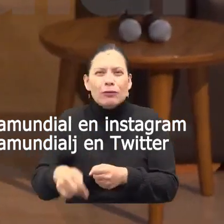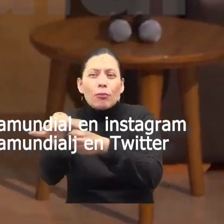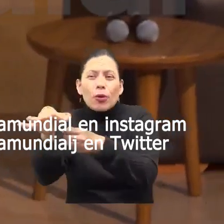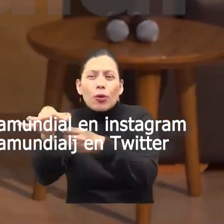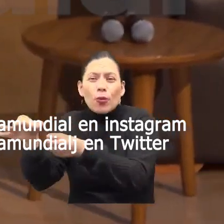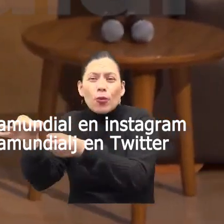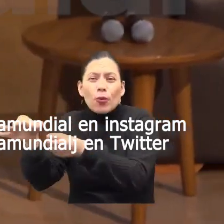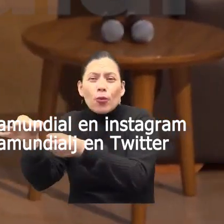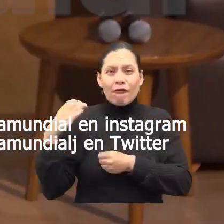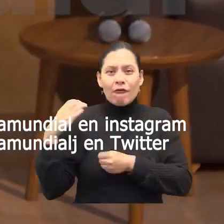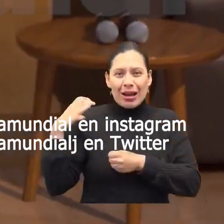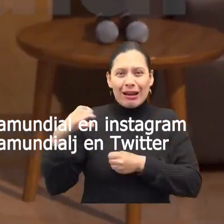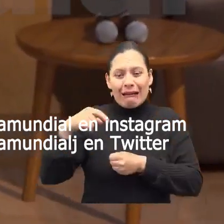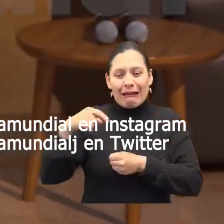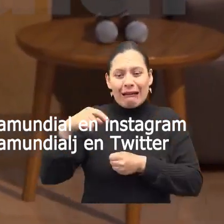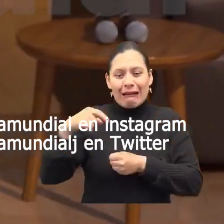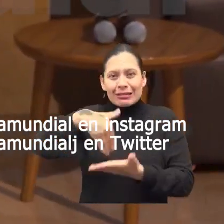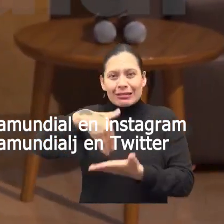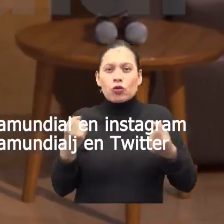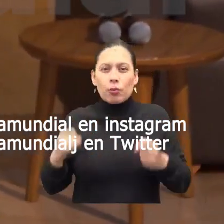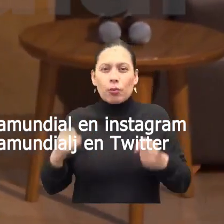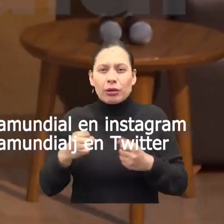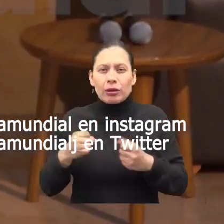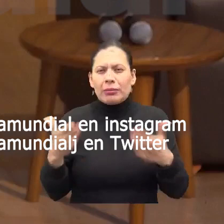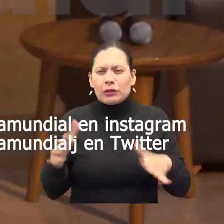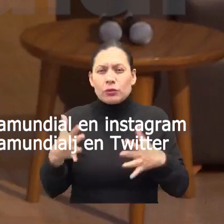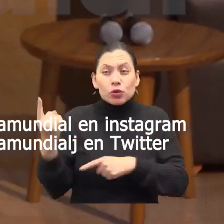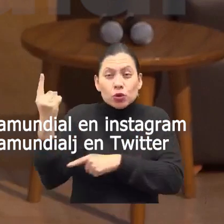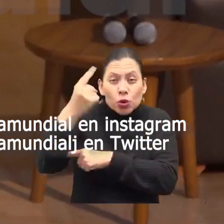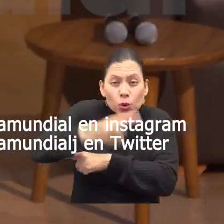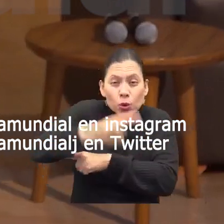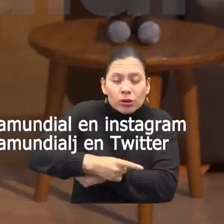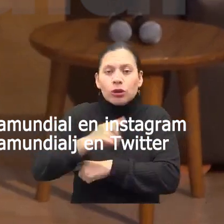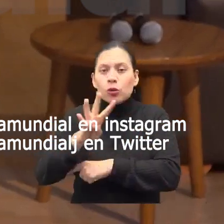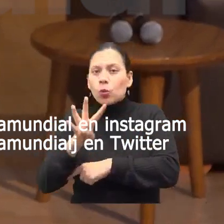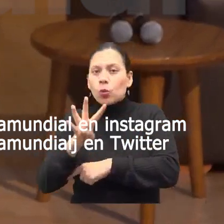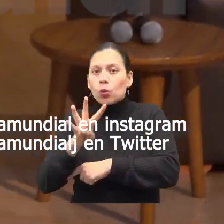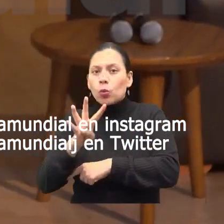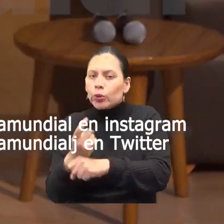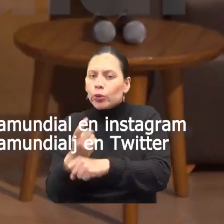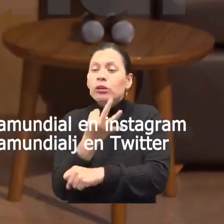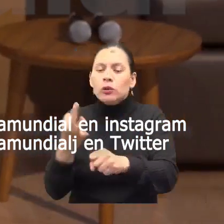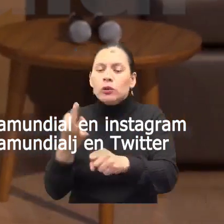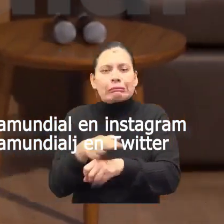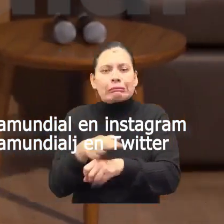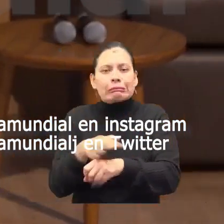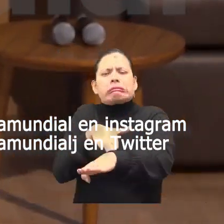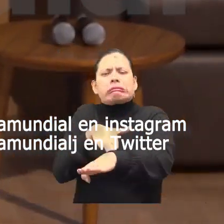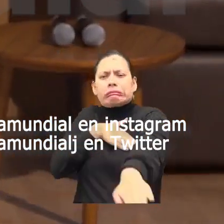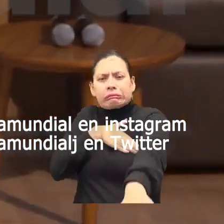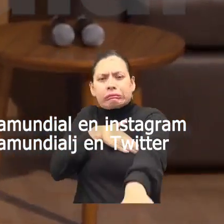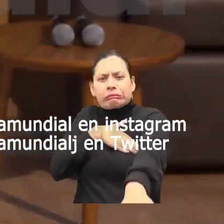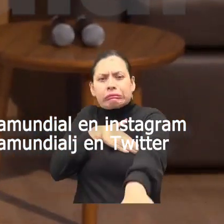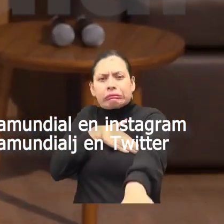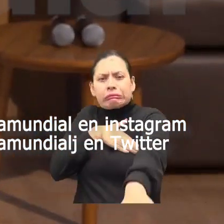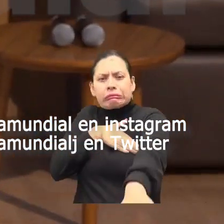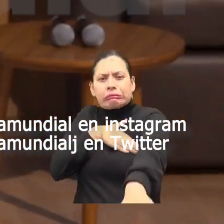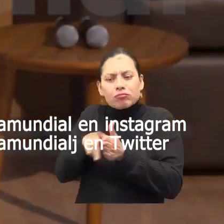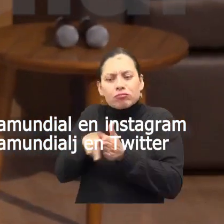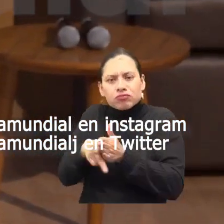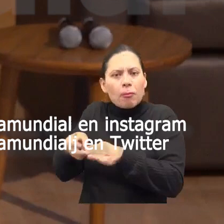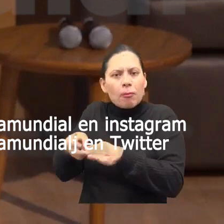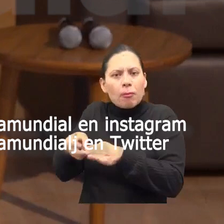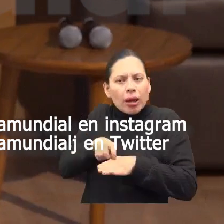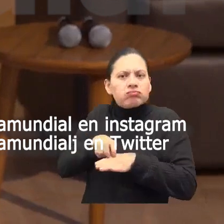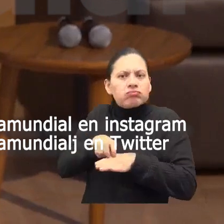entre Facatativá y el centro de Bogotá se demoran diariamente entre 3 y 4 horas. Esta reducción del tiempo será muy importante. Es